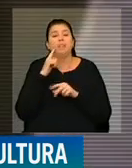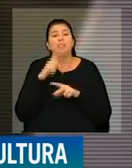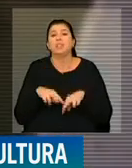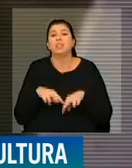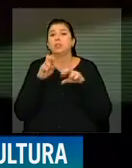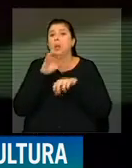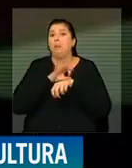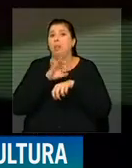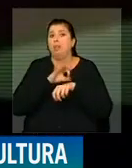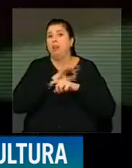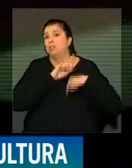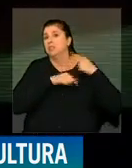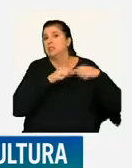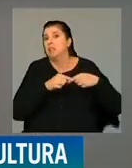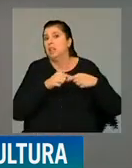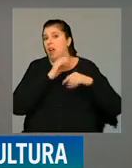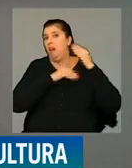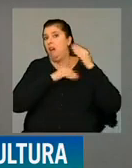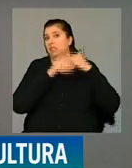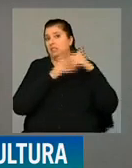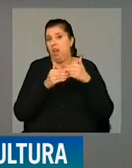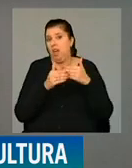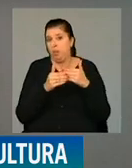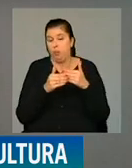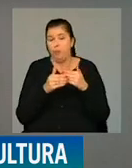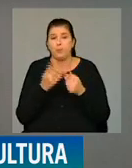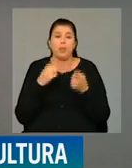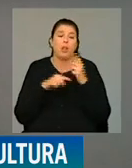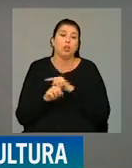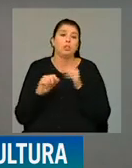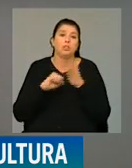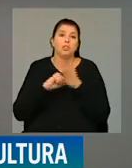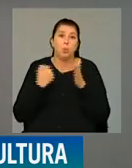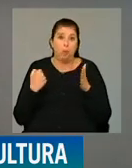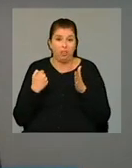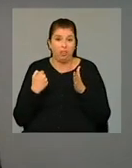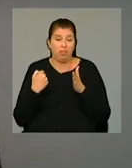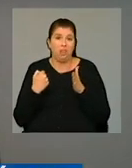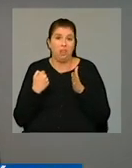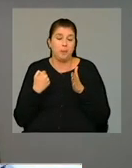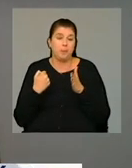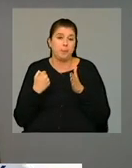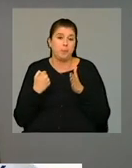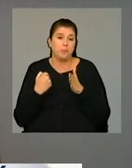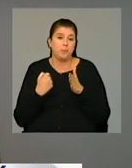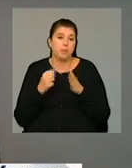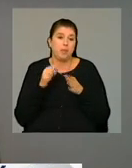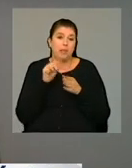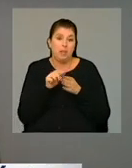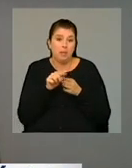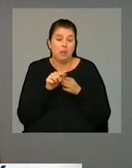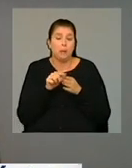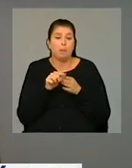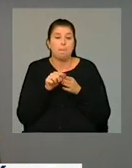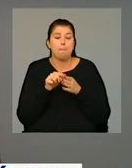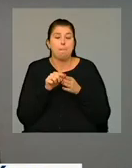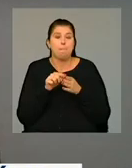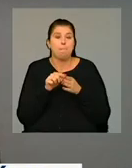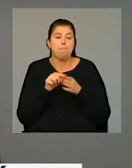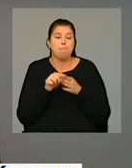estaban avanzando. De alguna manera se suspende la agenda psicodélica. Digo de alguna manera